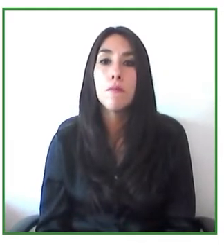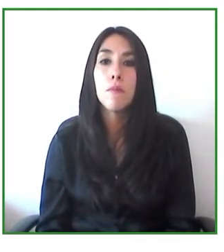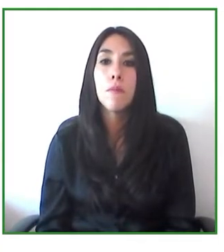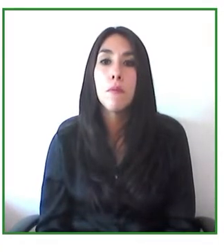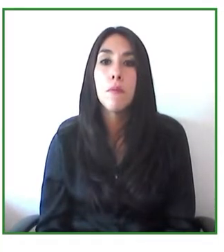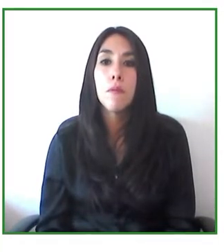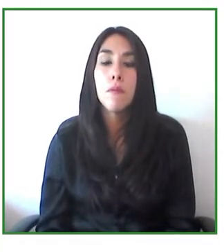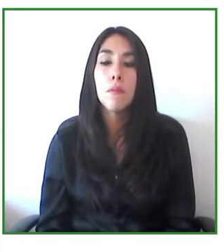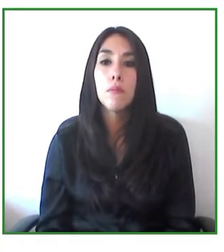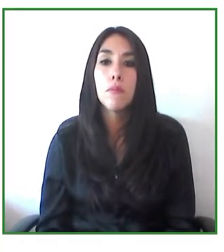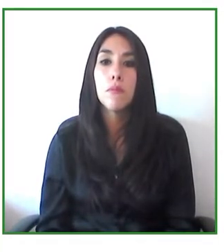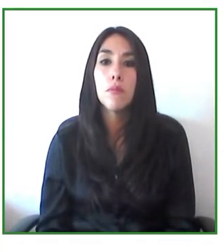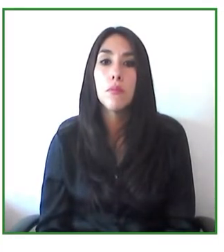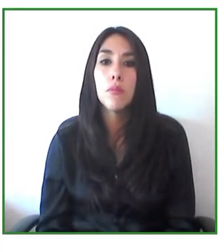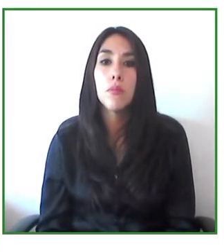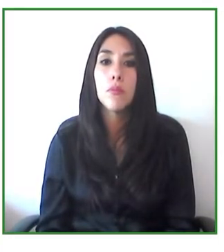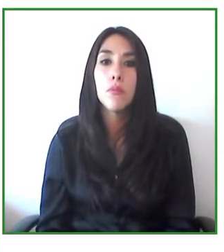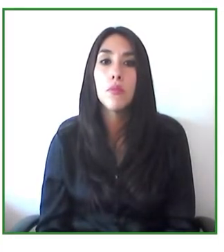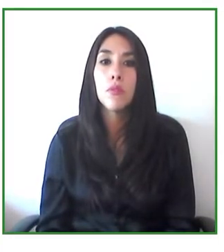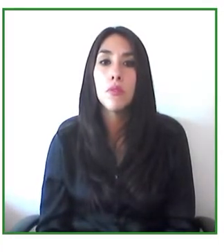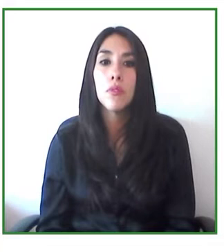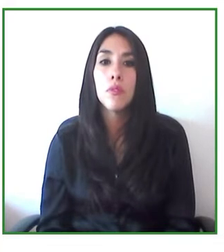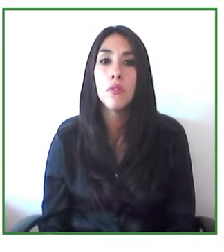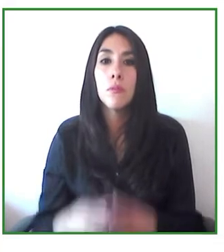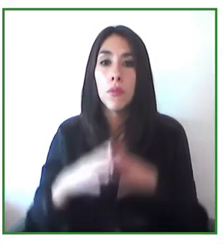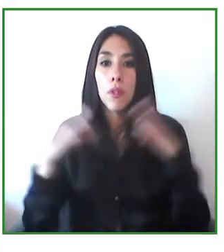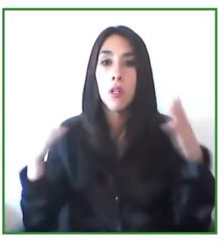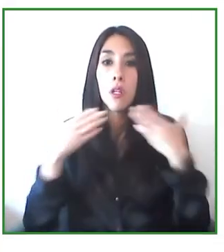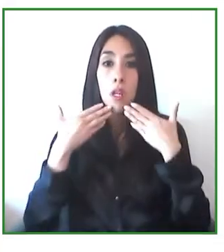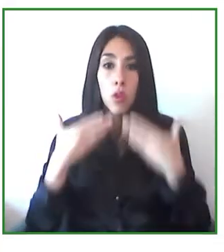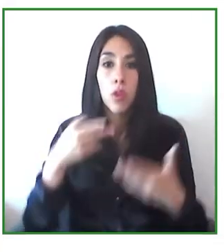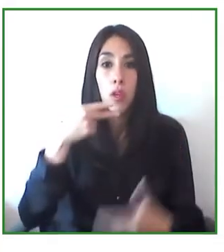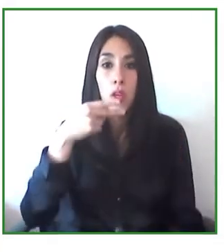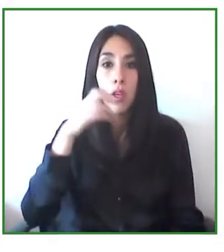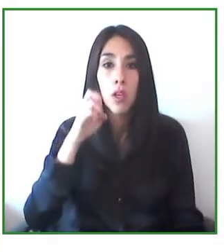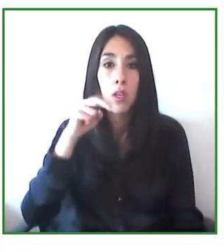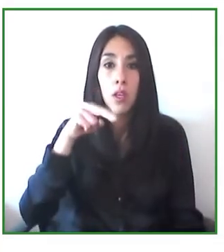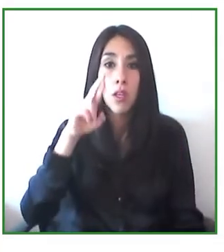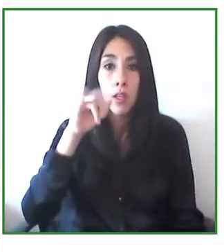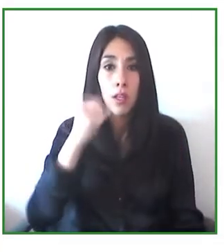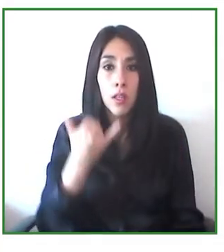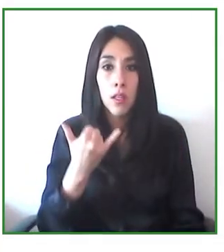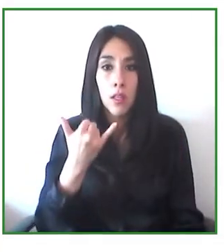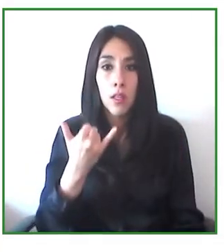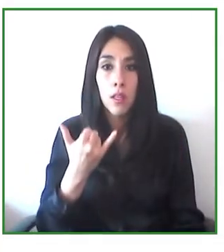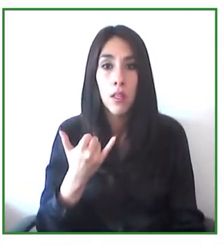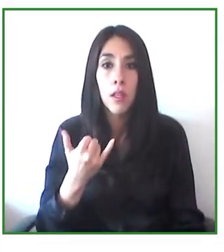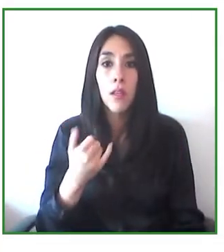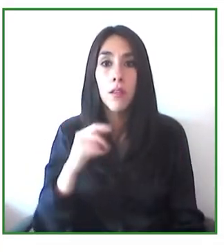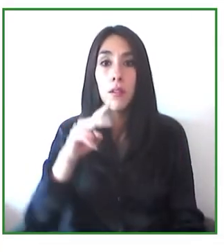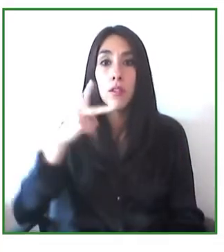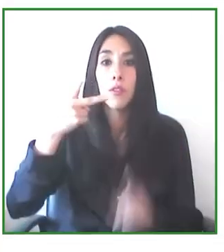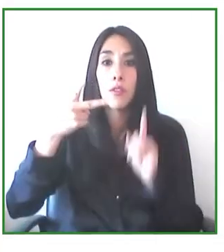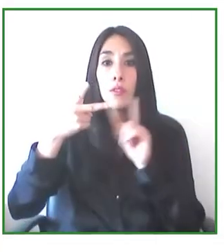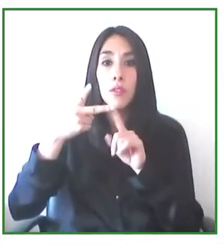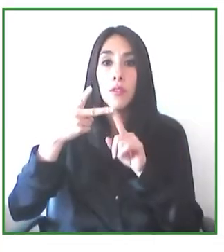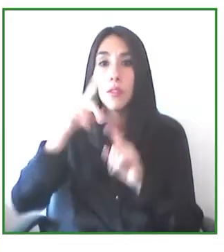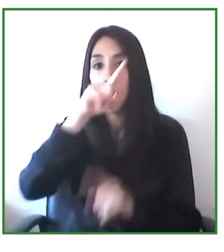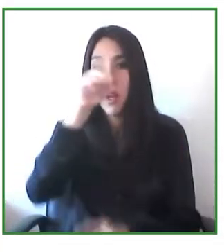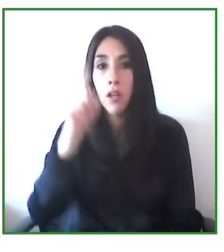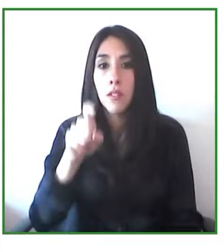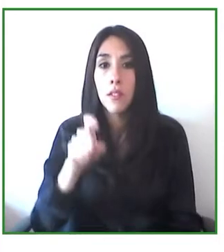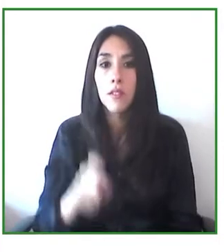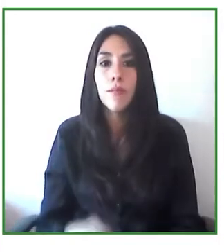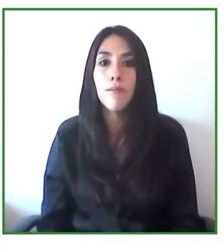Gracias, Henry. Quiero hacerte una segunda pregunta y es, ¿el Centro